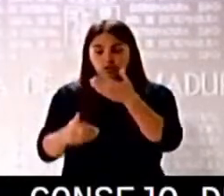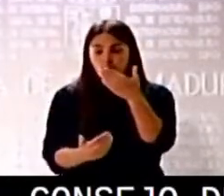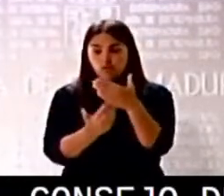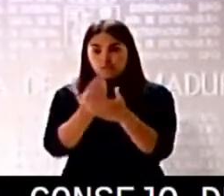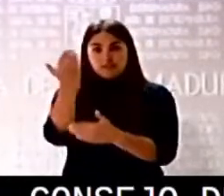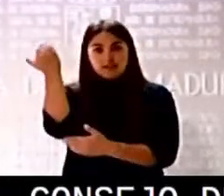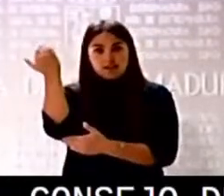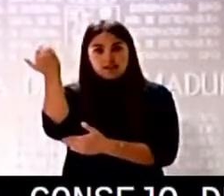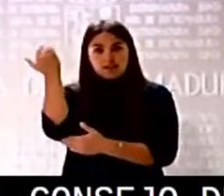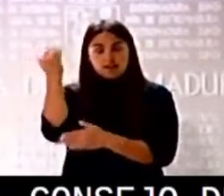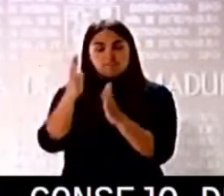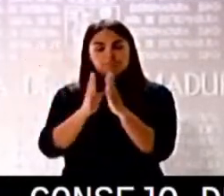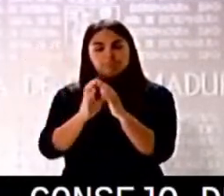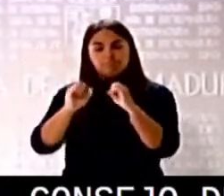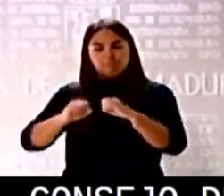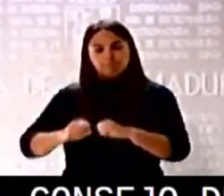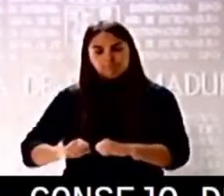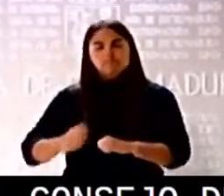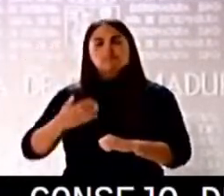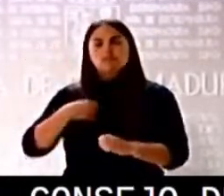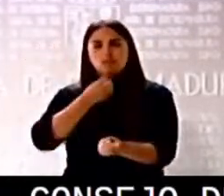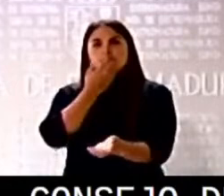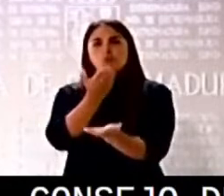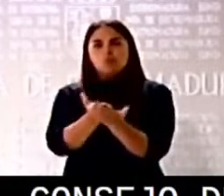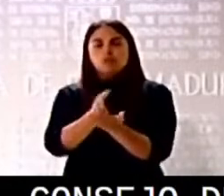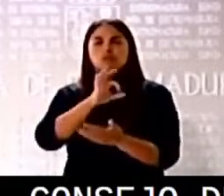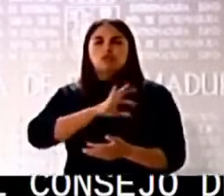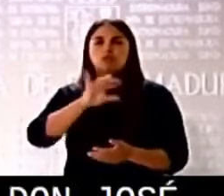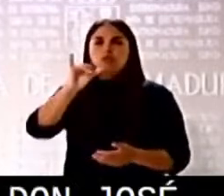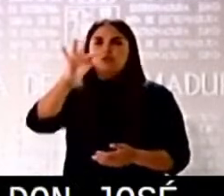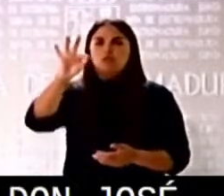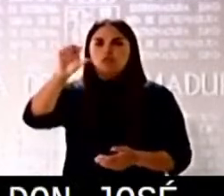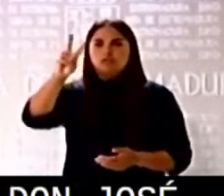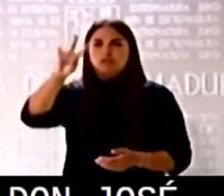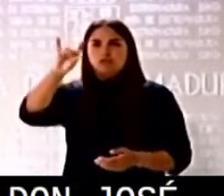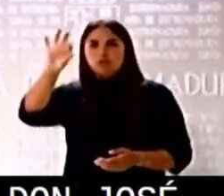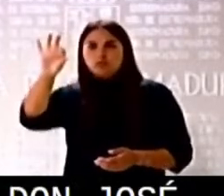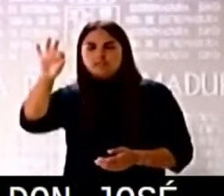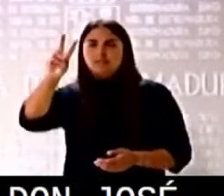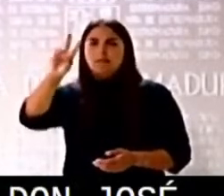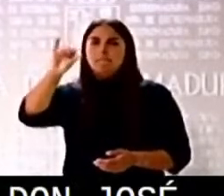mañana ha propuesto a don José Luis Vicente Torrecilla,